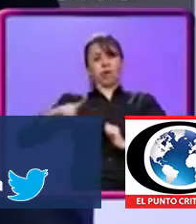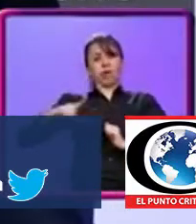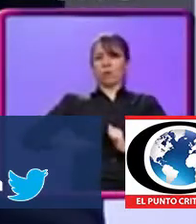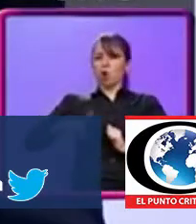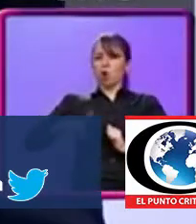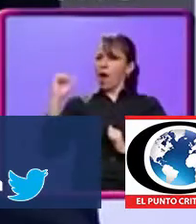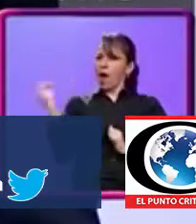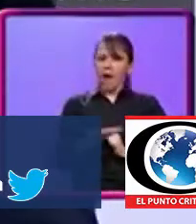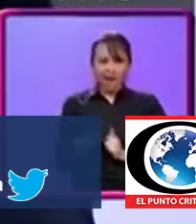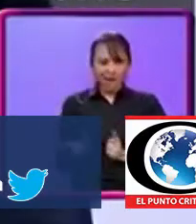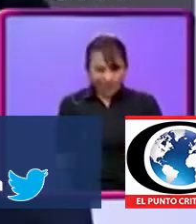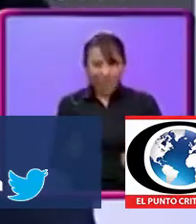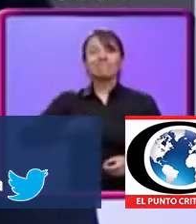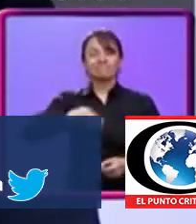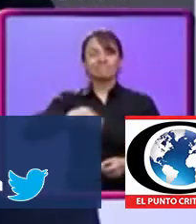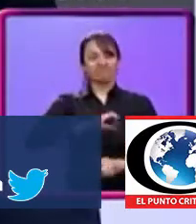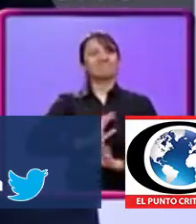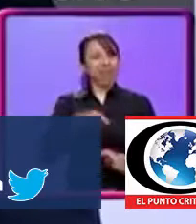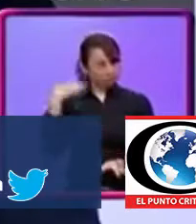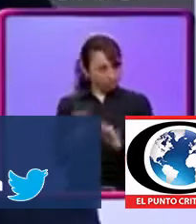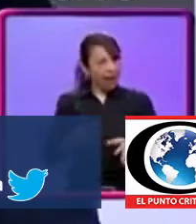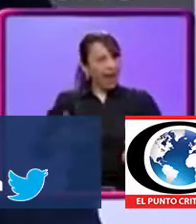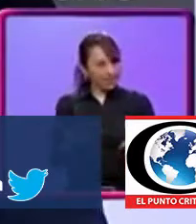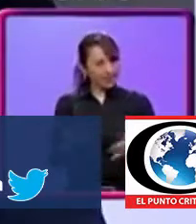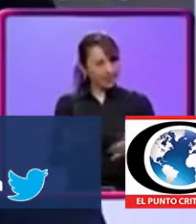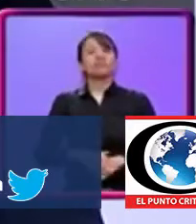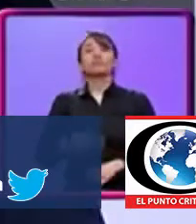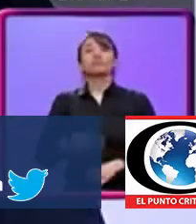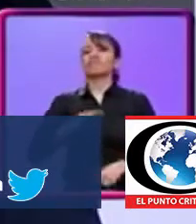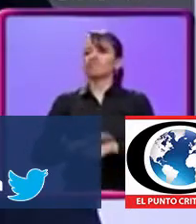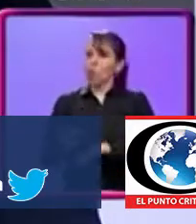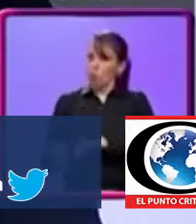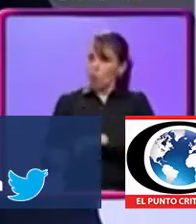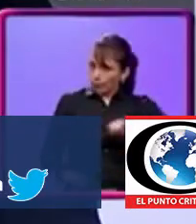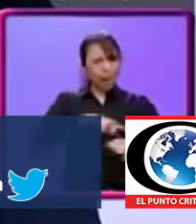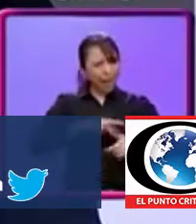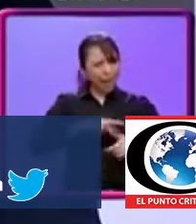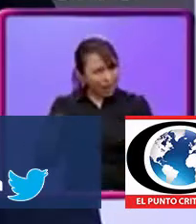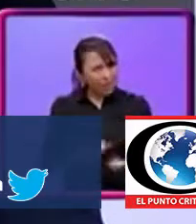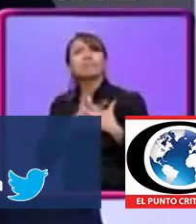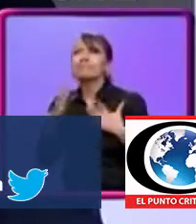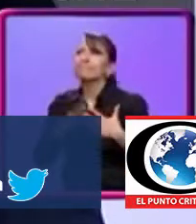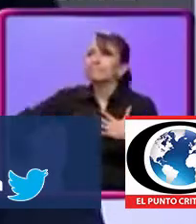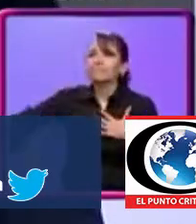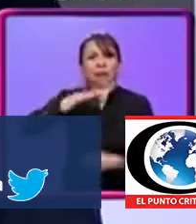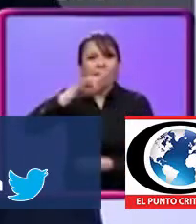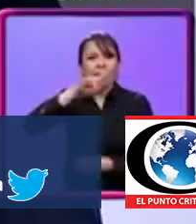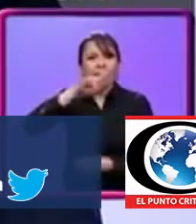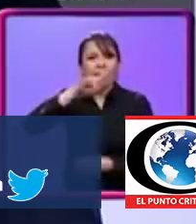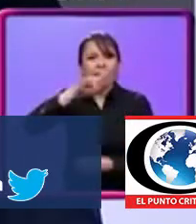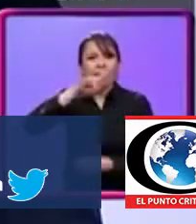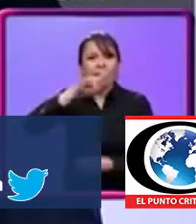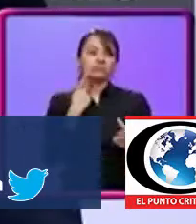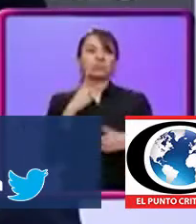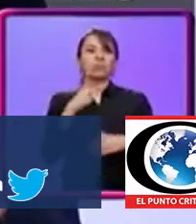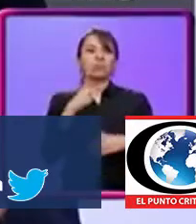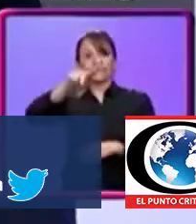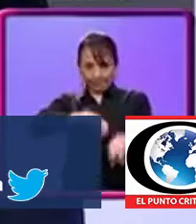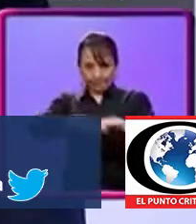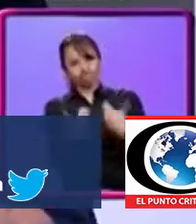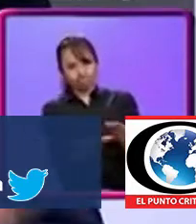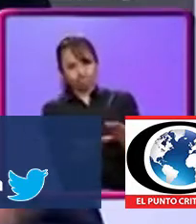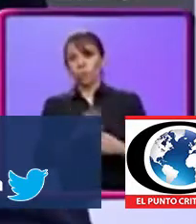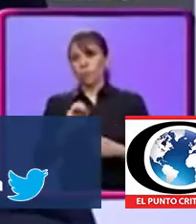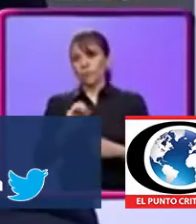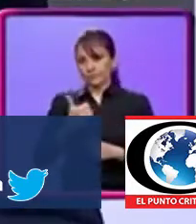este espacio, y nos decía que va cara a cara, ¿no? Que va buscando promover y